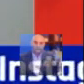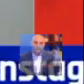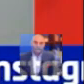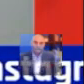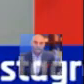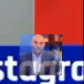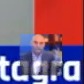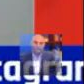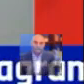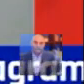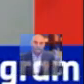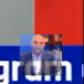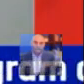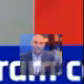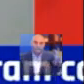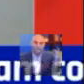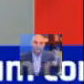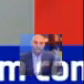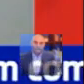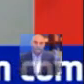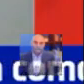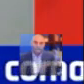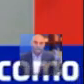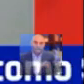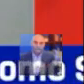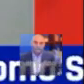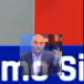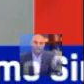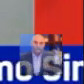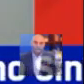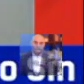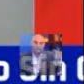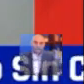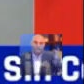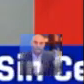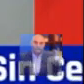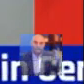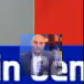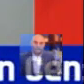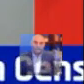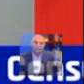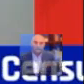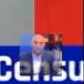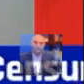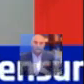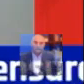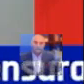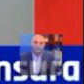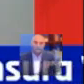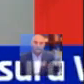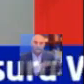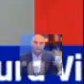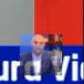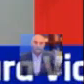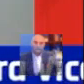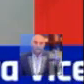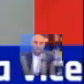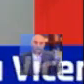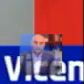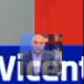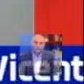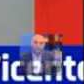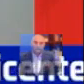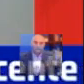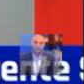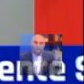ante el horror de sus propias profecías, de sus propios vaticinios, y justo por eso tienen este odio